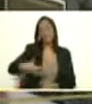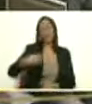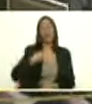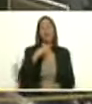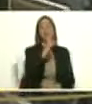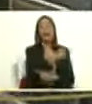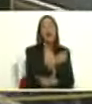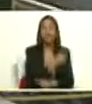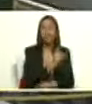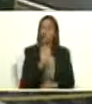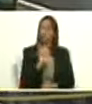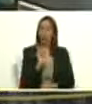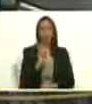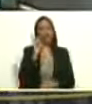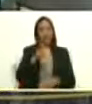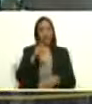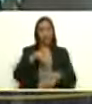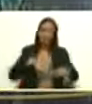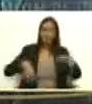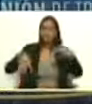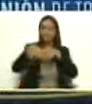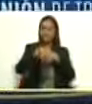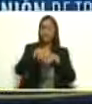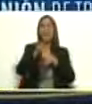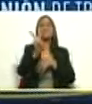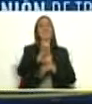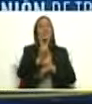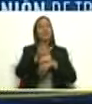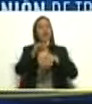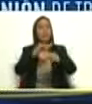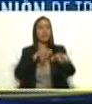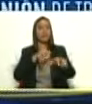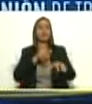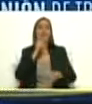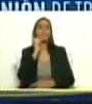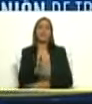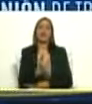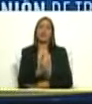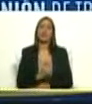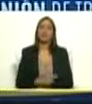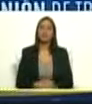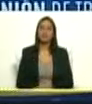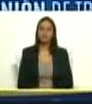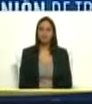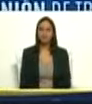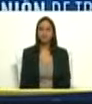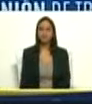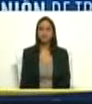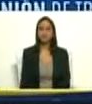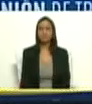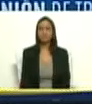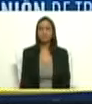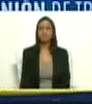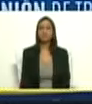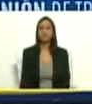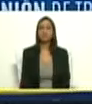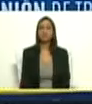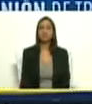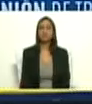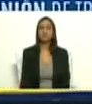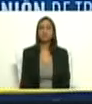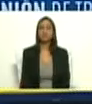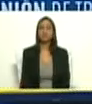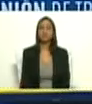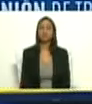casta de los apellidos Esa es la casta verdadera eh nos solo somos